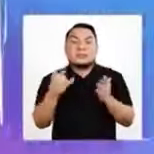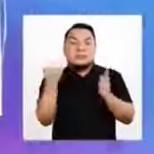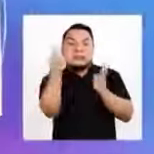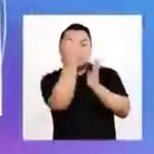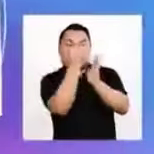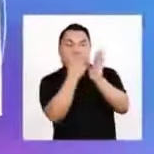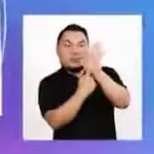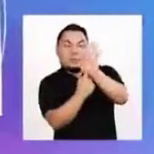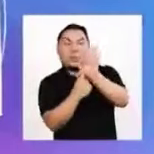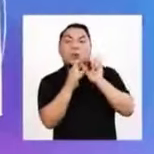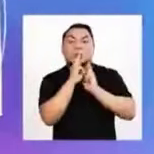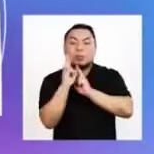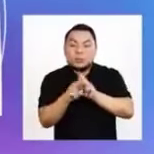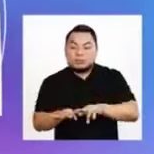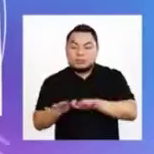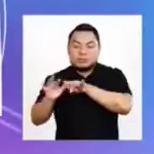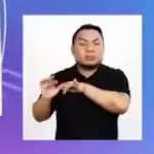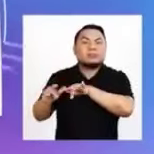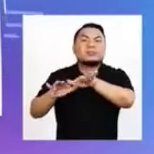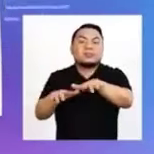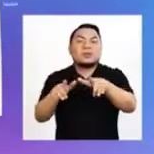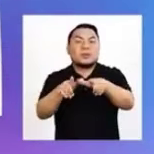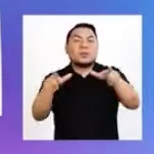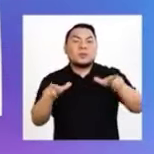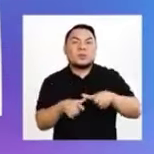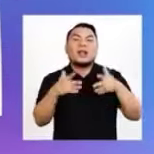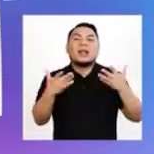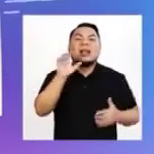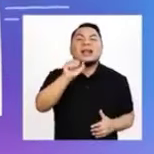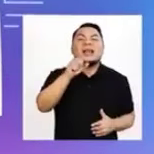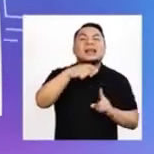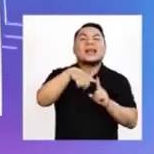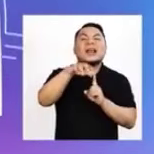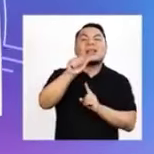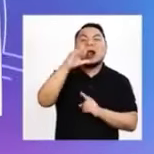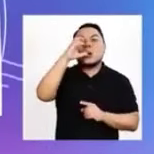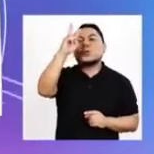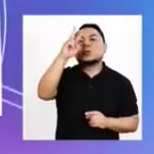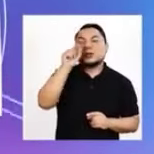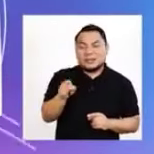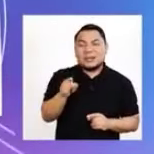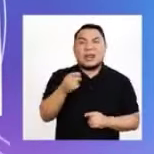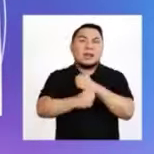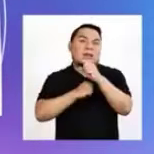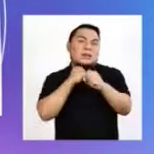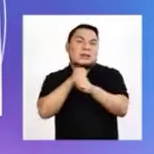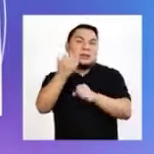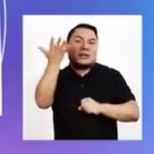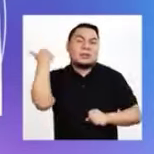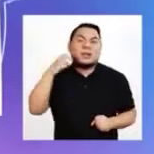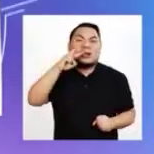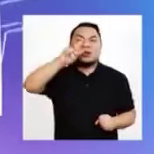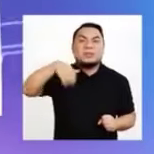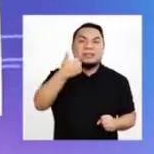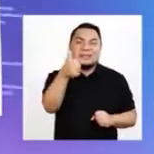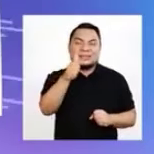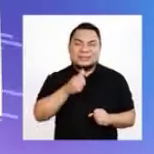Vamos a ver unas imágenes del huaico en la localidad de Sorite, en Anta, Cusco, el